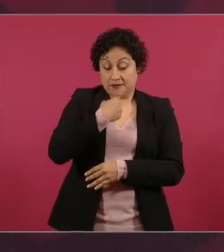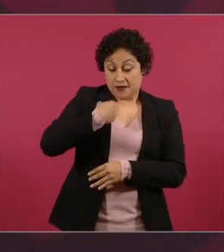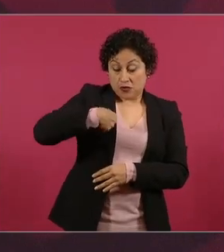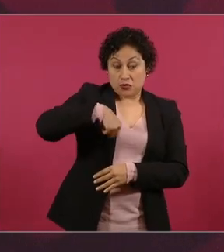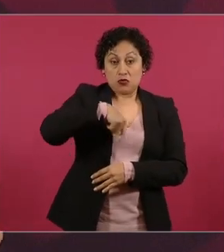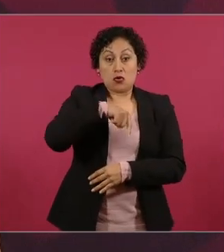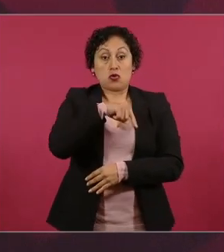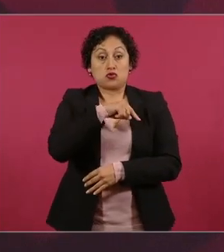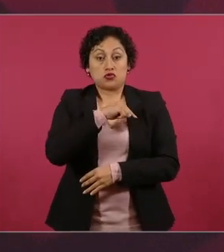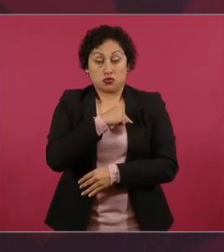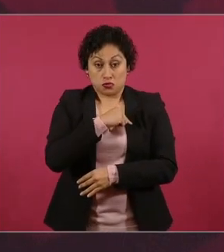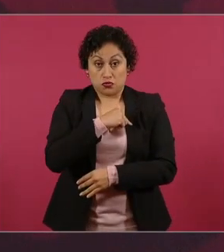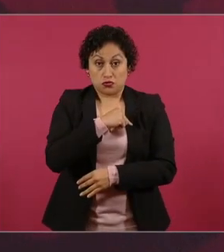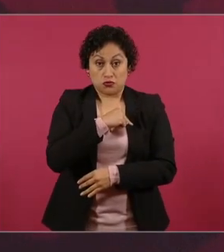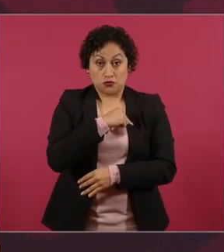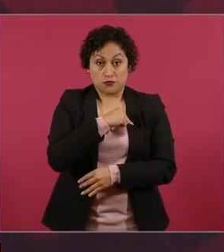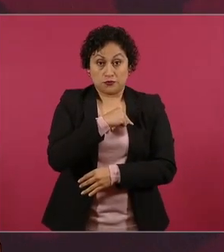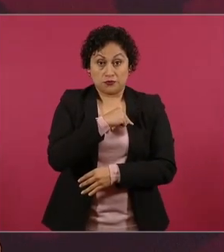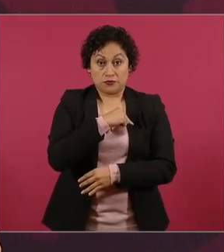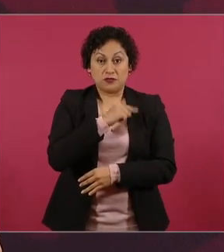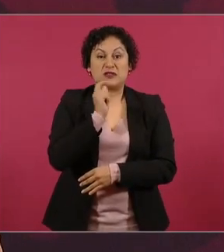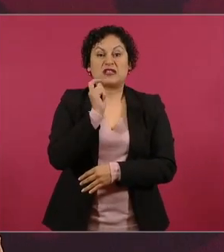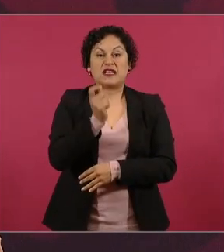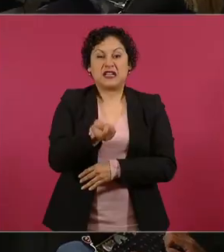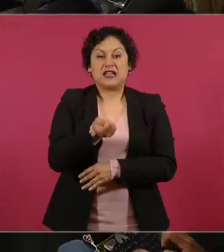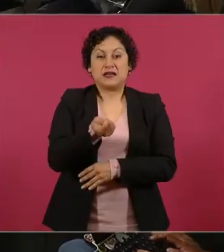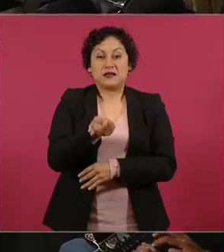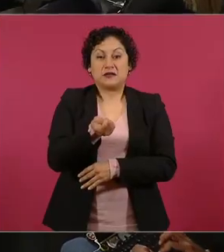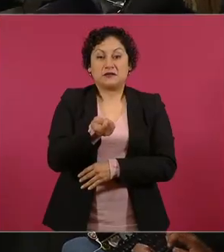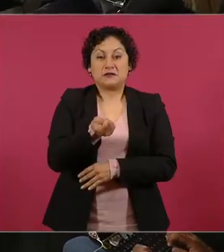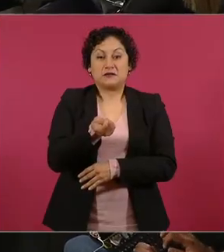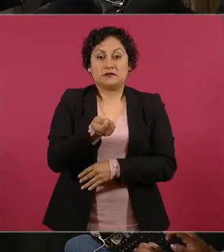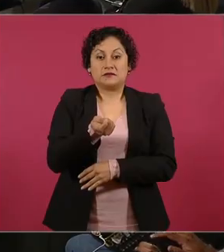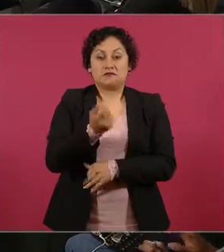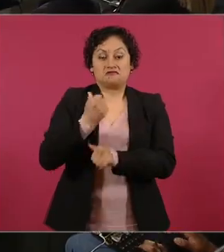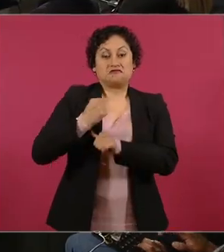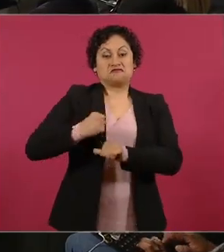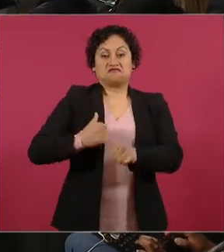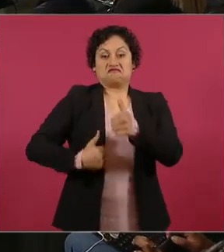ningún afán autoritario.